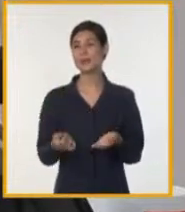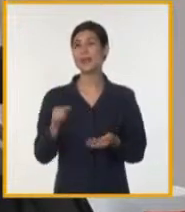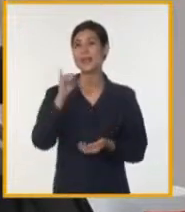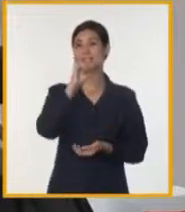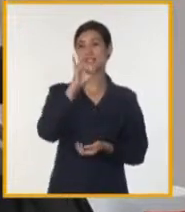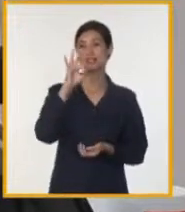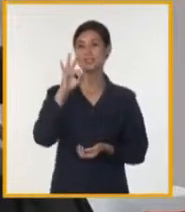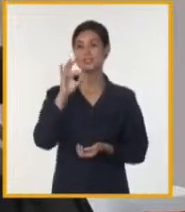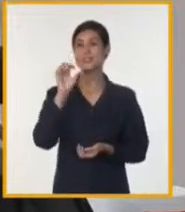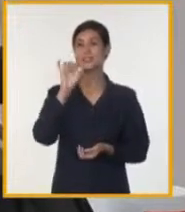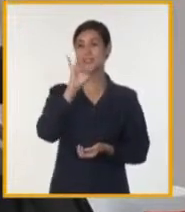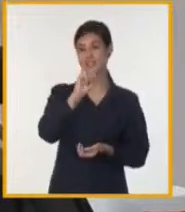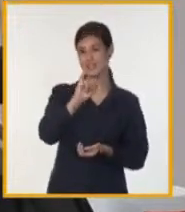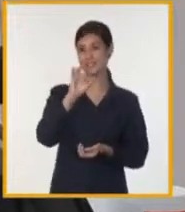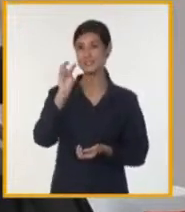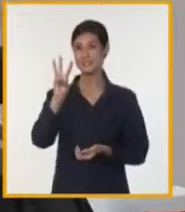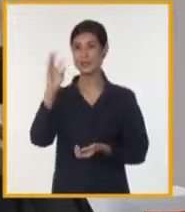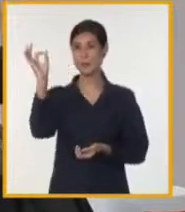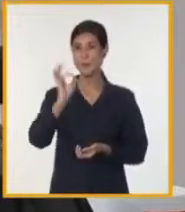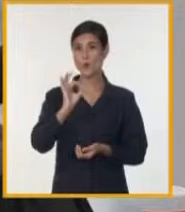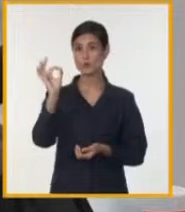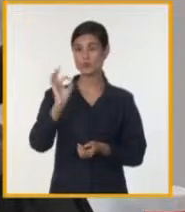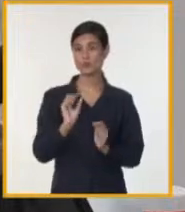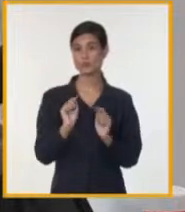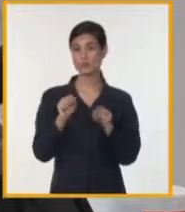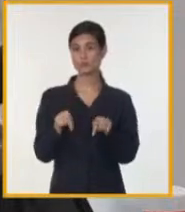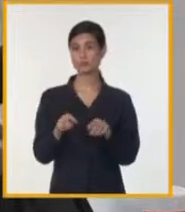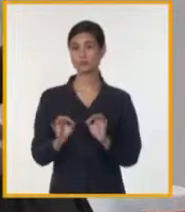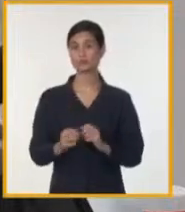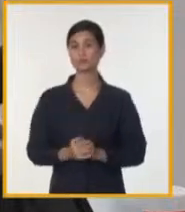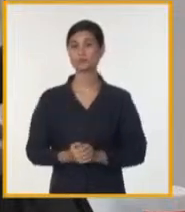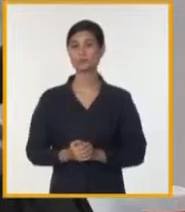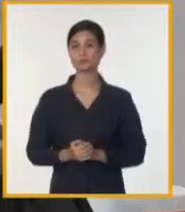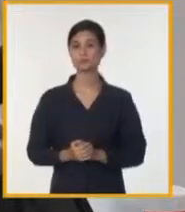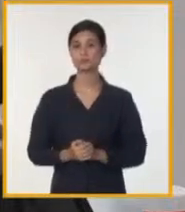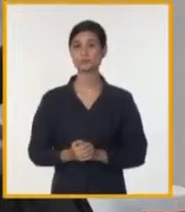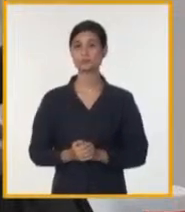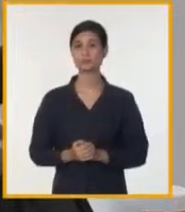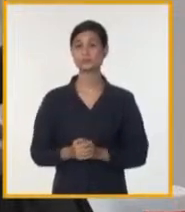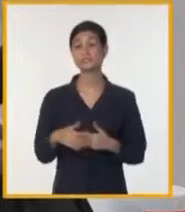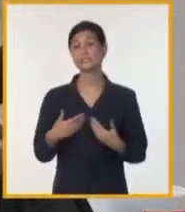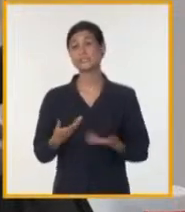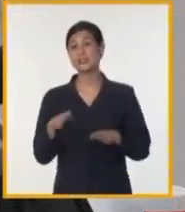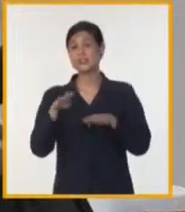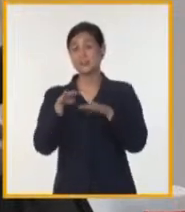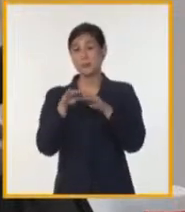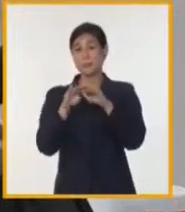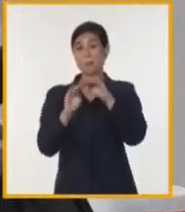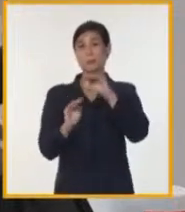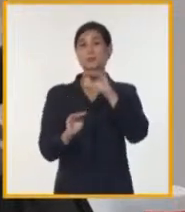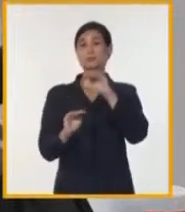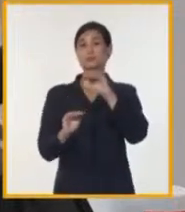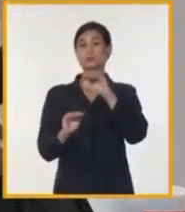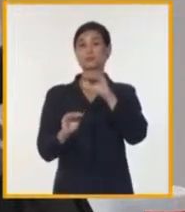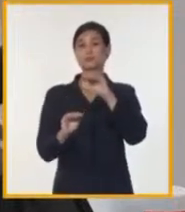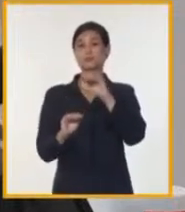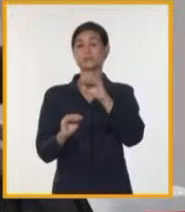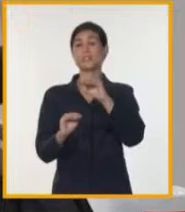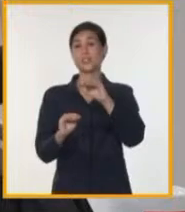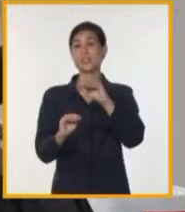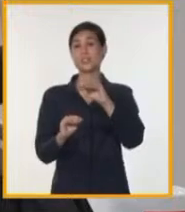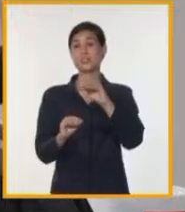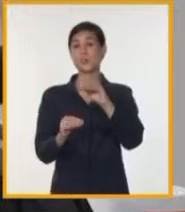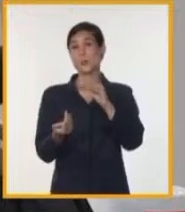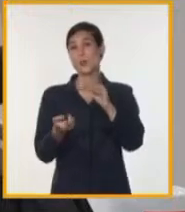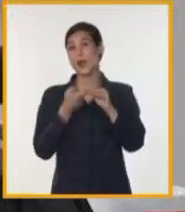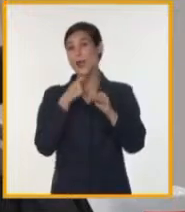activo del total que existió en aquel momento. Por lo tanto, estamos en desventaja y marca una diferencia, por supuesto, que está de cara al